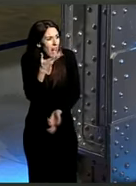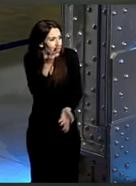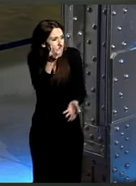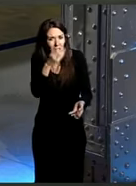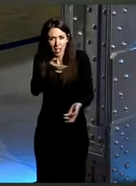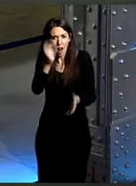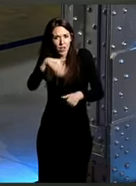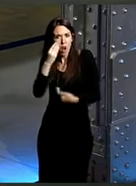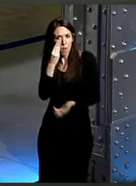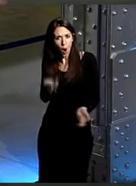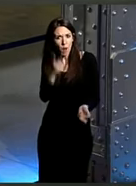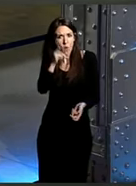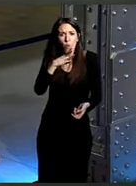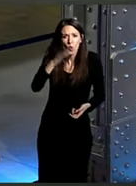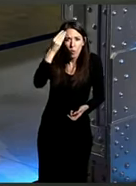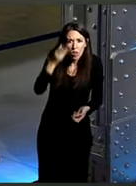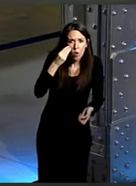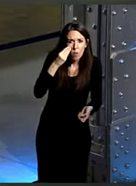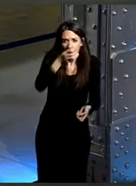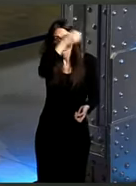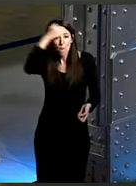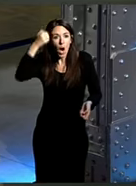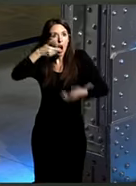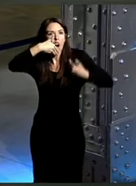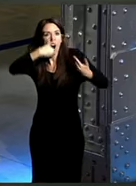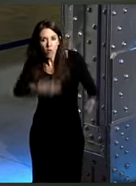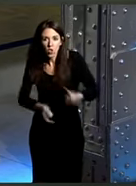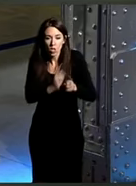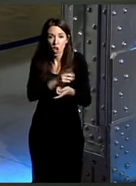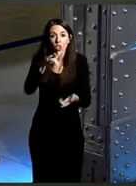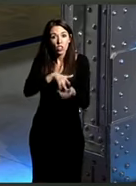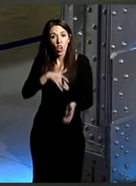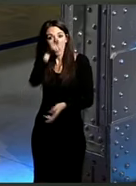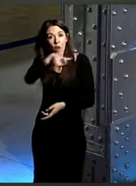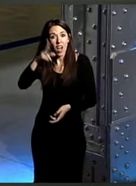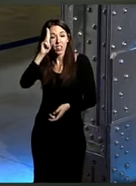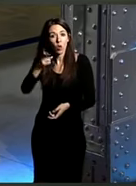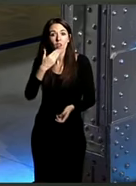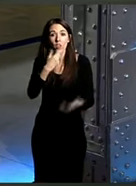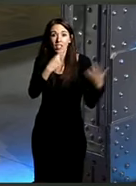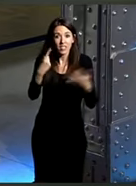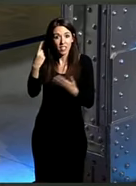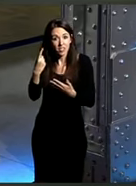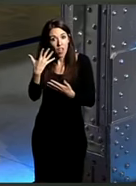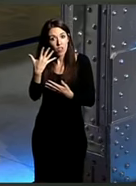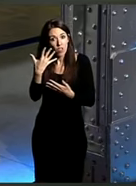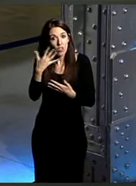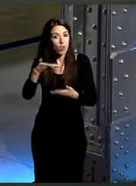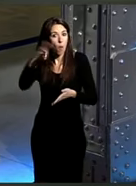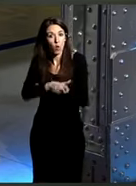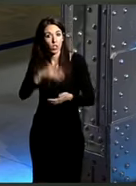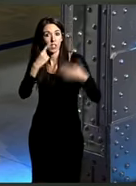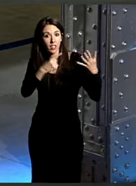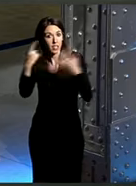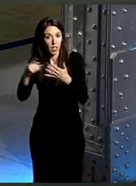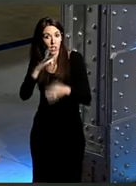tonta? ¿Se descerebra? ¿Se le borra todo? ¿Se vuelven aburridos? Aparte, cuando la gente se jubilaba a los 65, se moría a los 66. Ahora se jubila a los